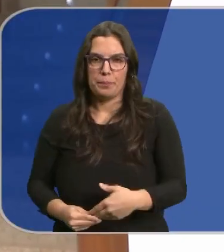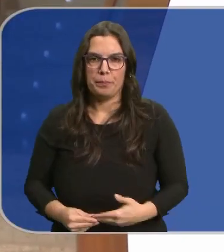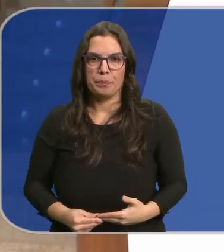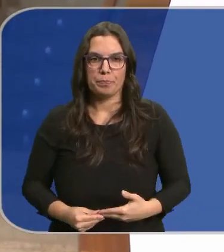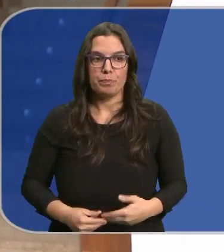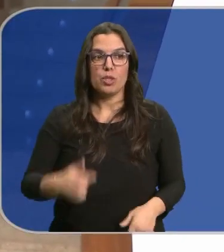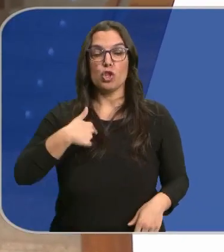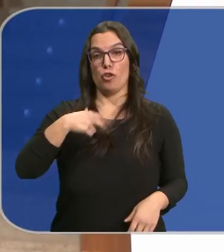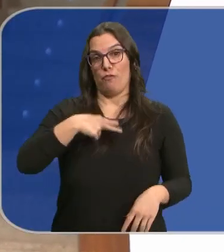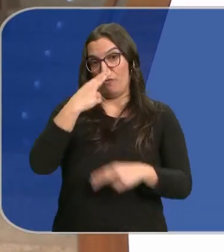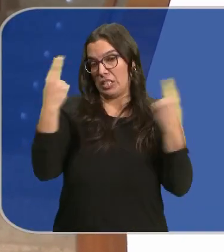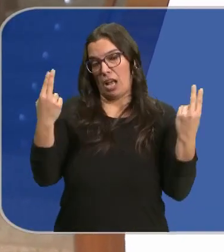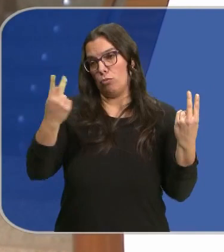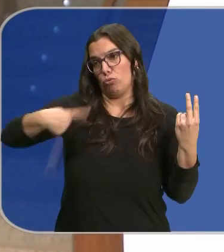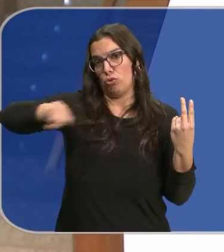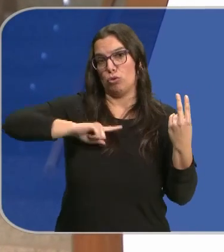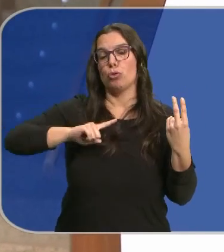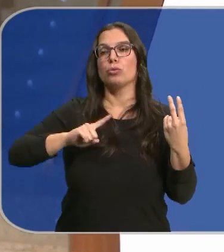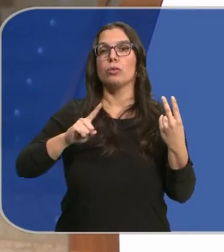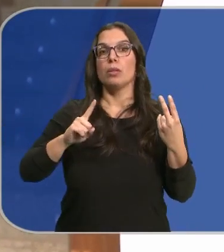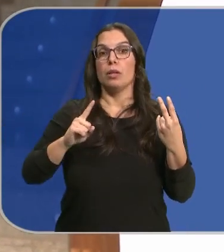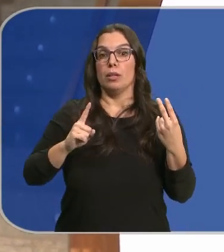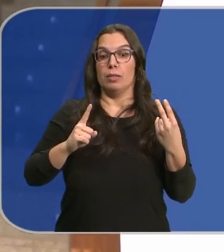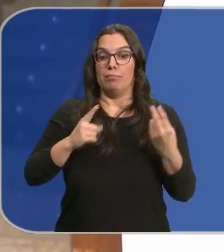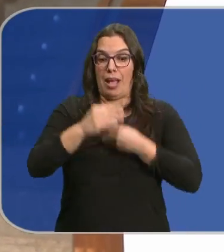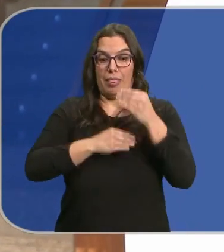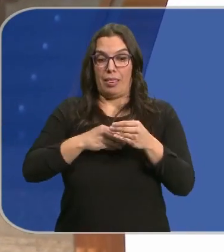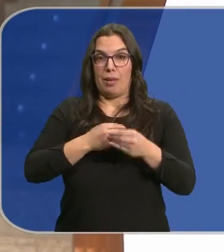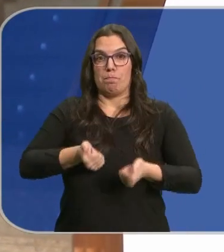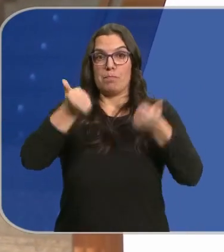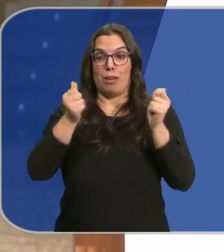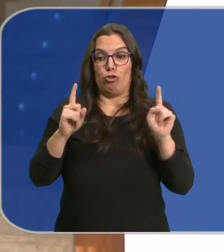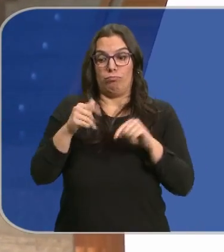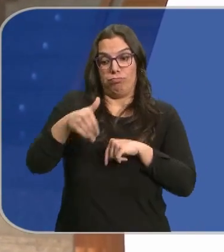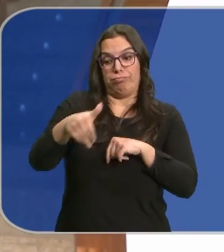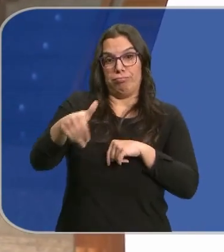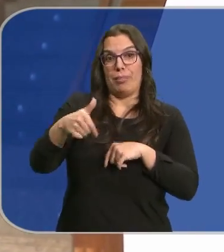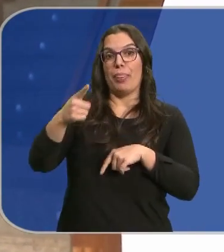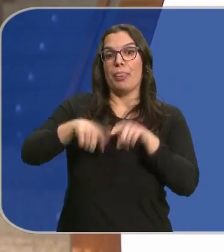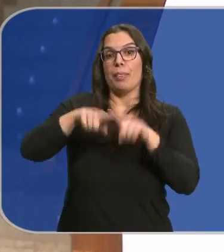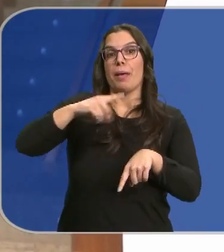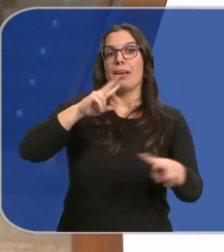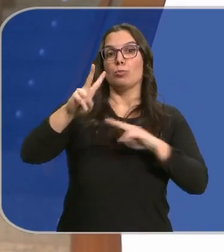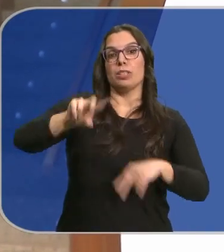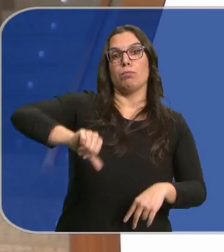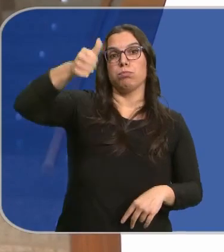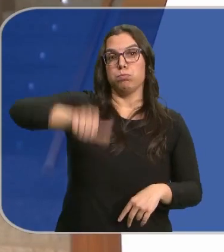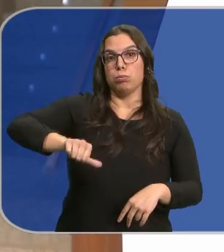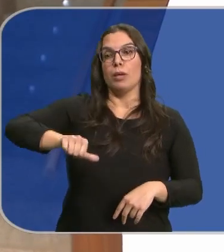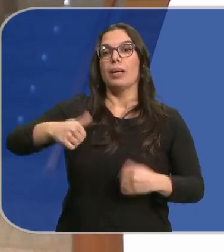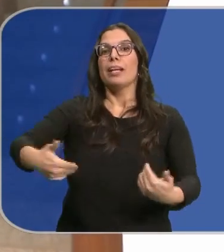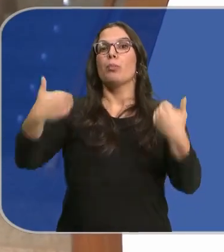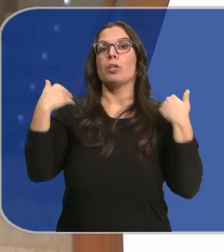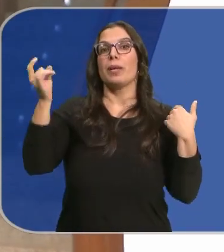Yo como fiscal o los fiscales como institución ya no tenemos nada que decir porque está prácticamente a unas horas de la resolución del órgano que tiene la competencia para